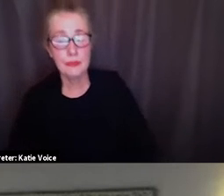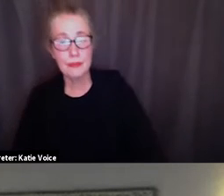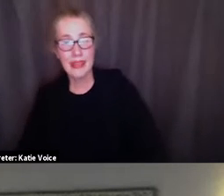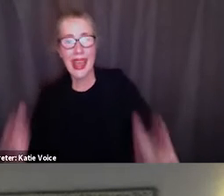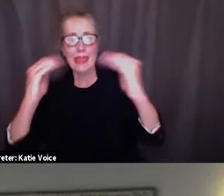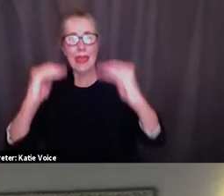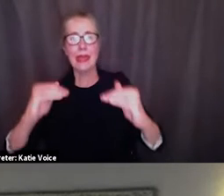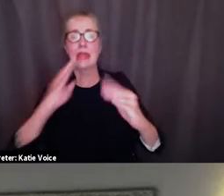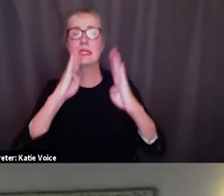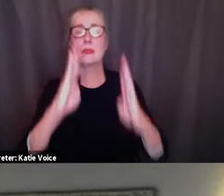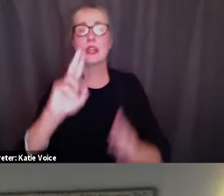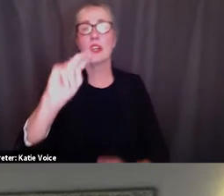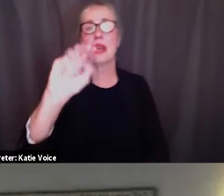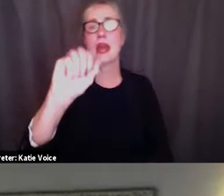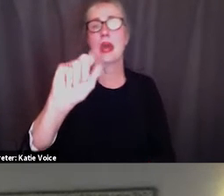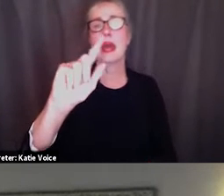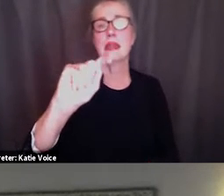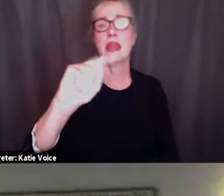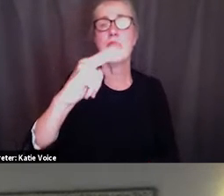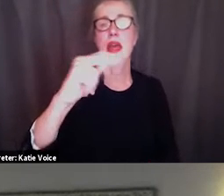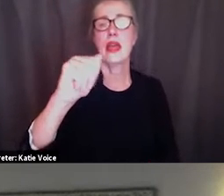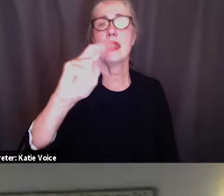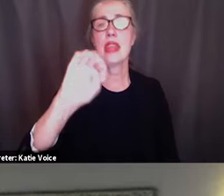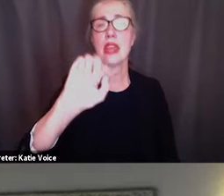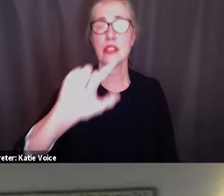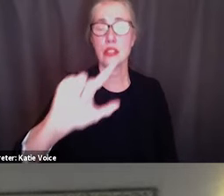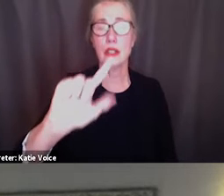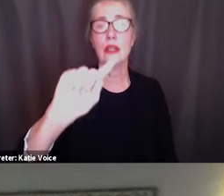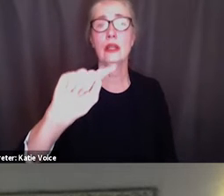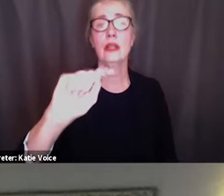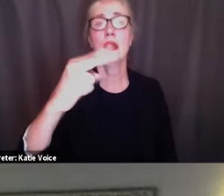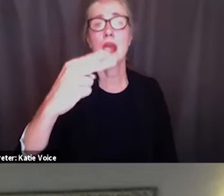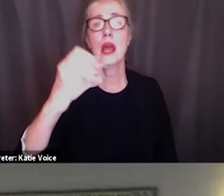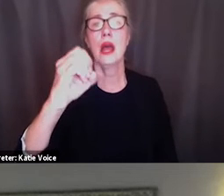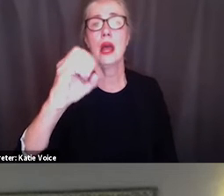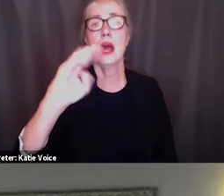La siguiente persona es Nathaniel Thompson.